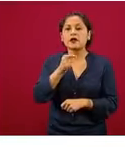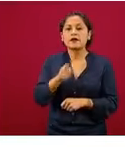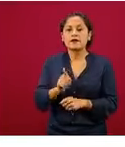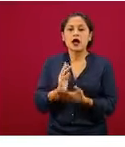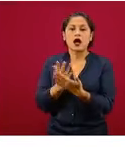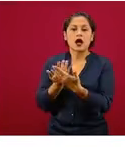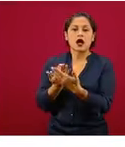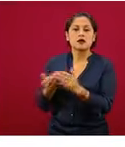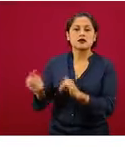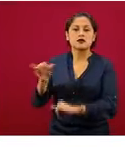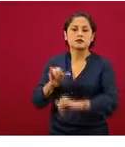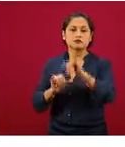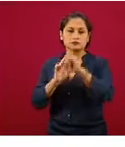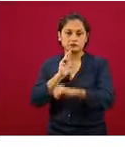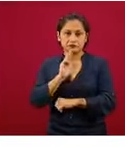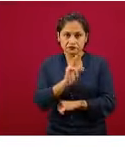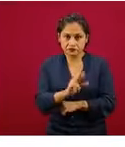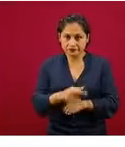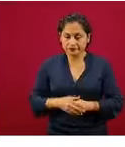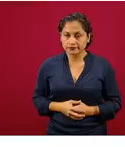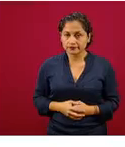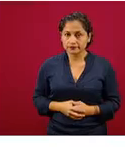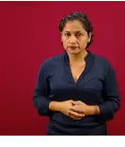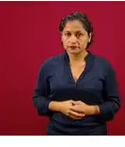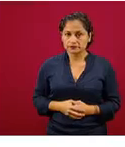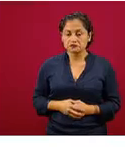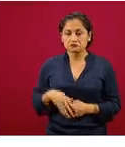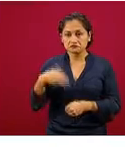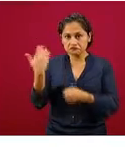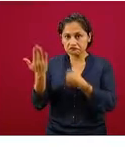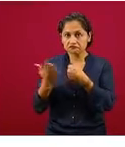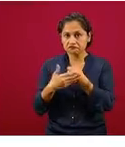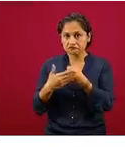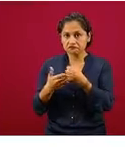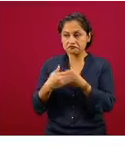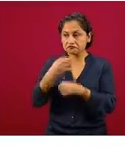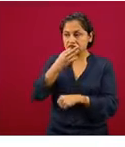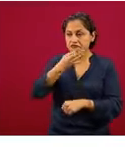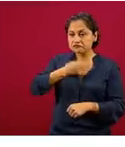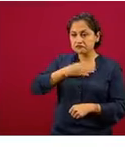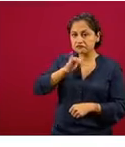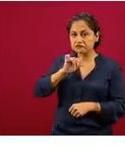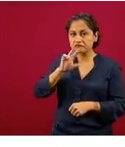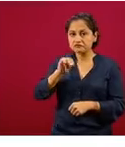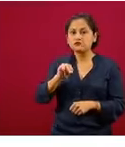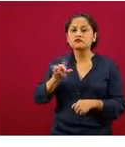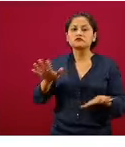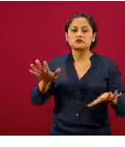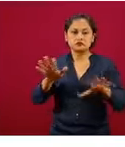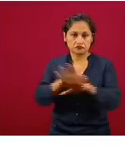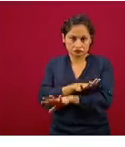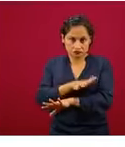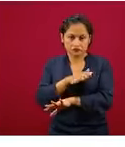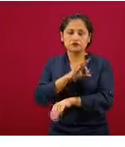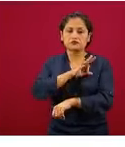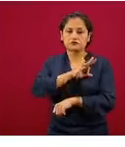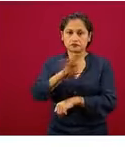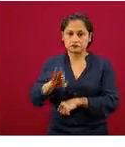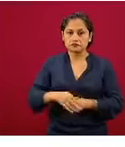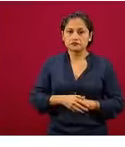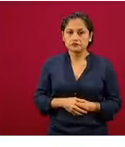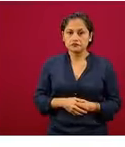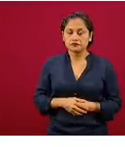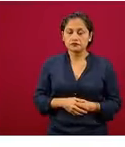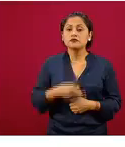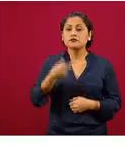está pendiente de emitirse un resultado, y en cualquier momento entonces pueden pasar a ser parte de los casos confirmados. Sin embargo,